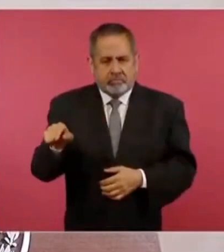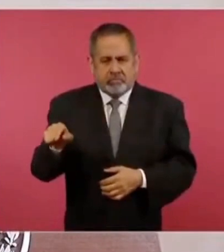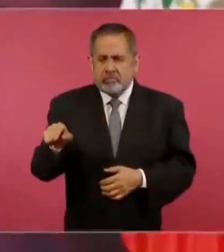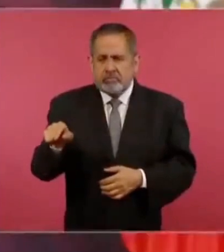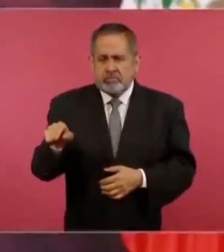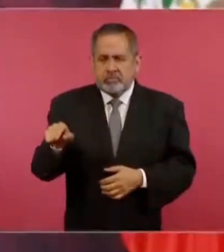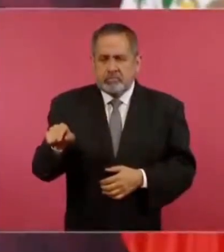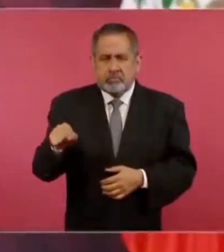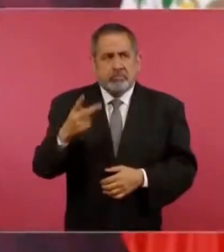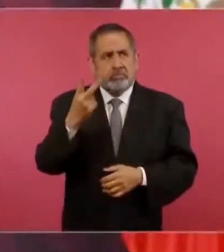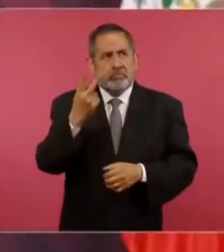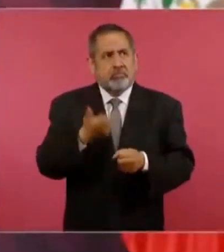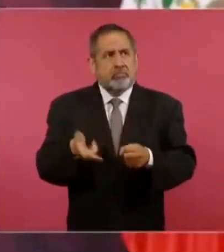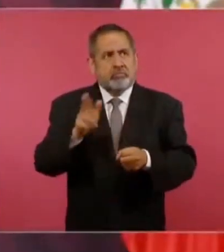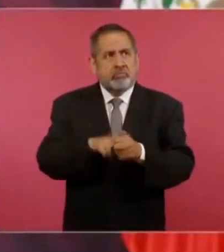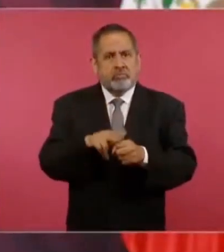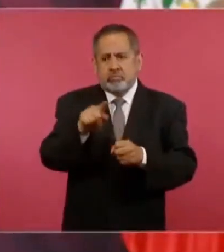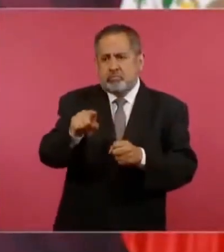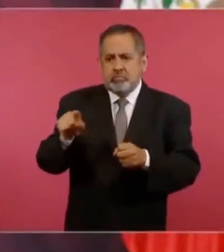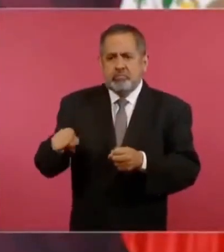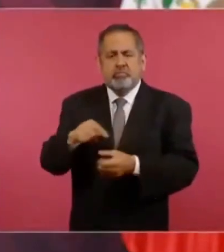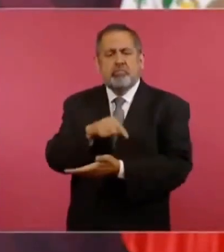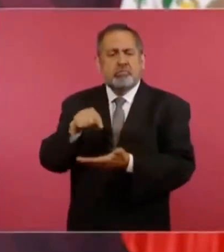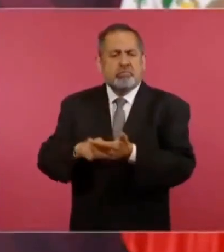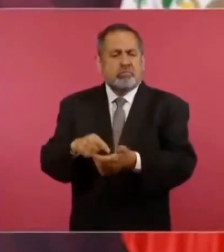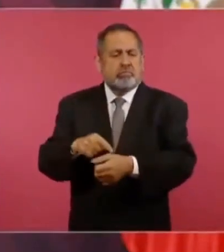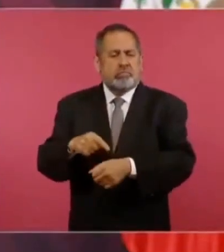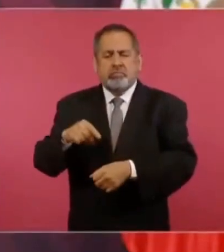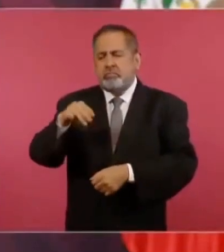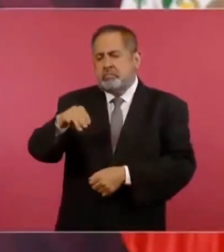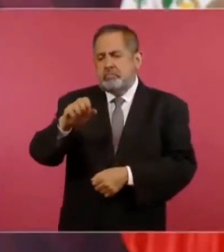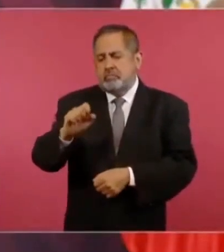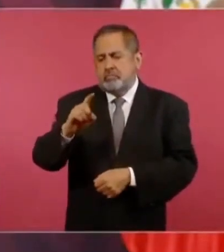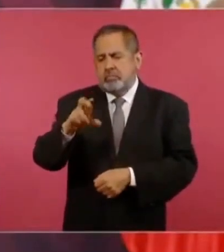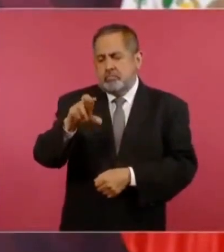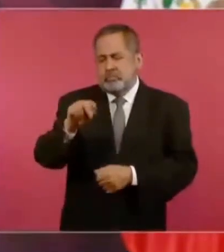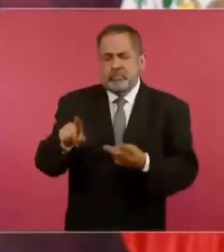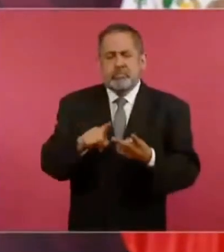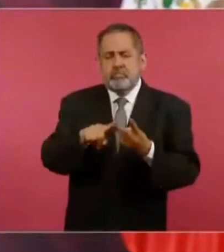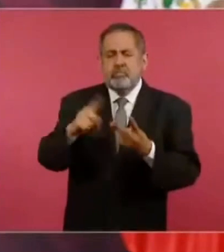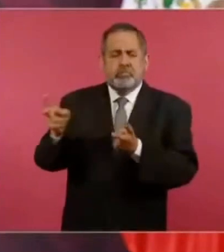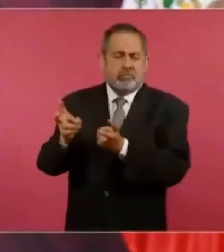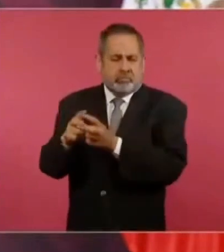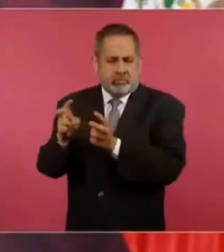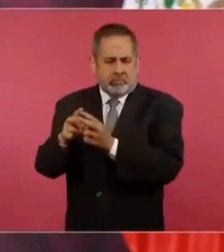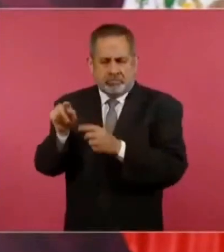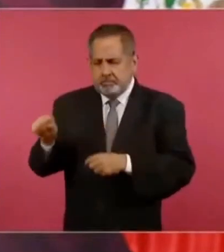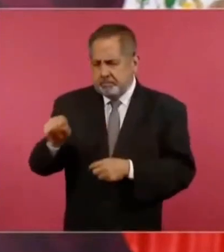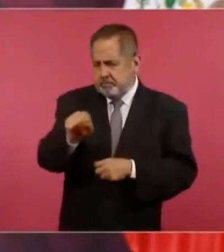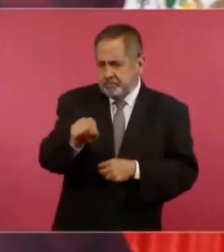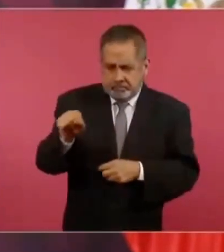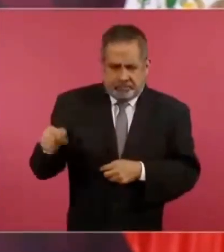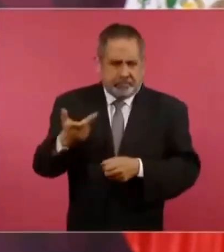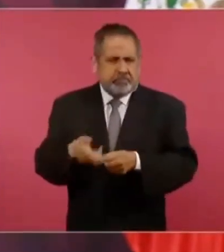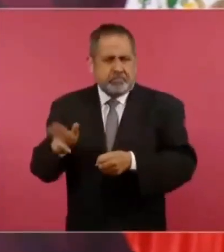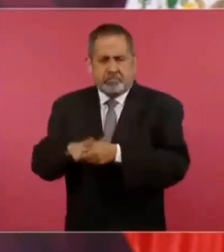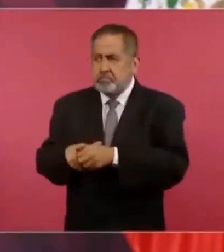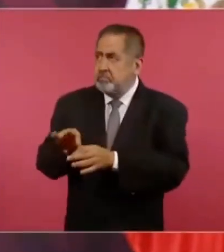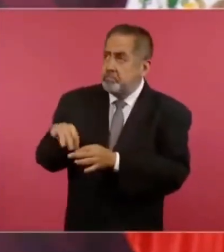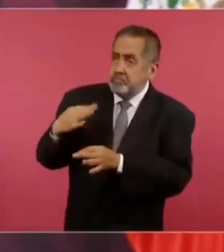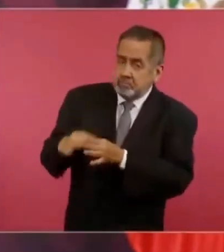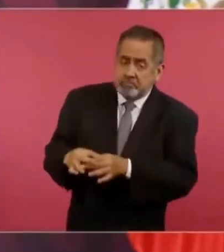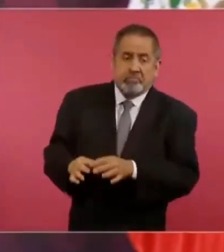Dos hospitales, uno en Madero, otro en Tampico. Ya se terminó